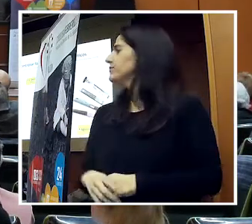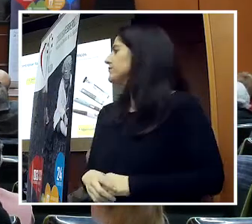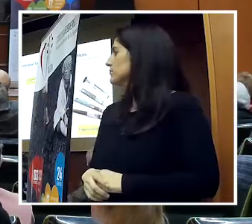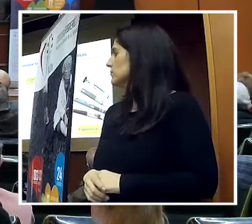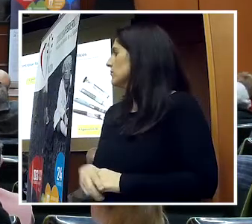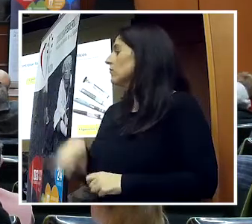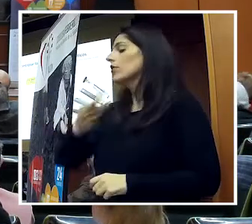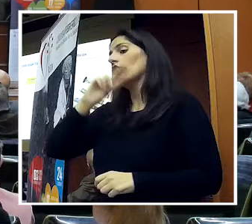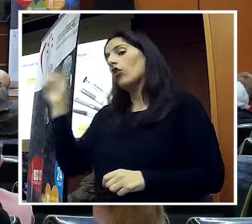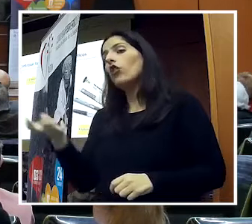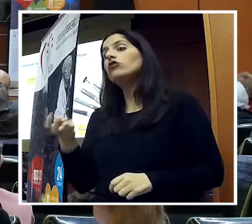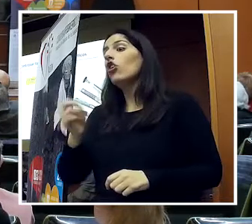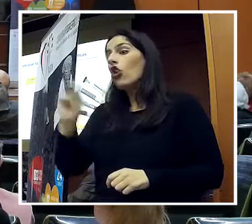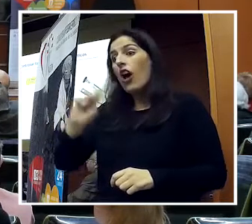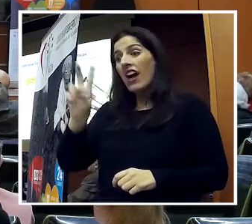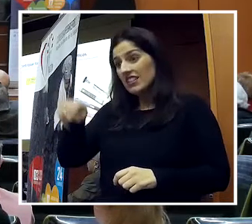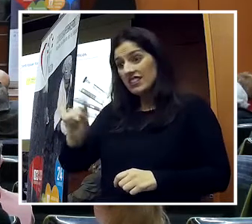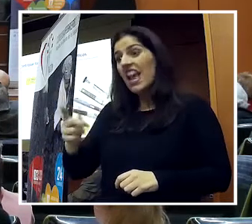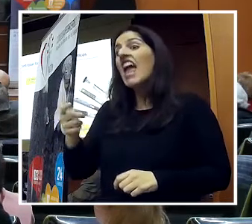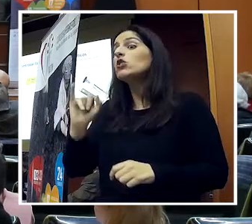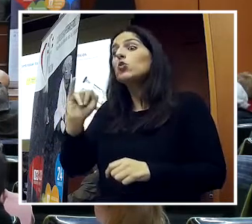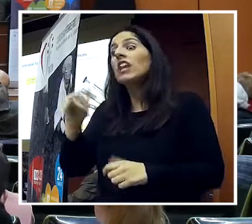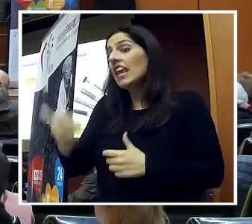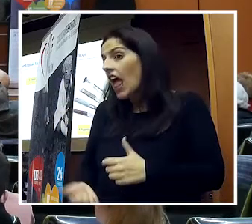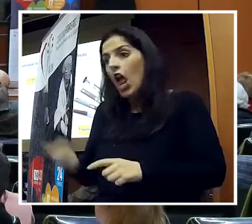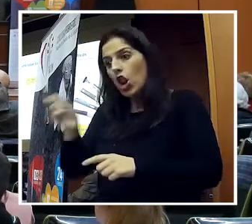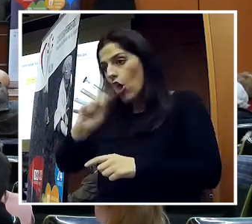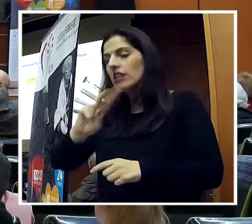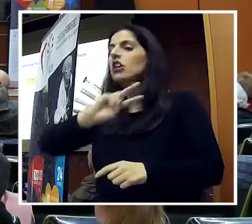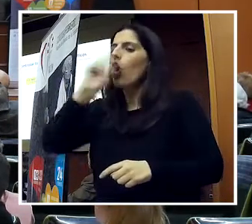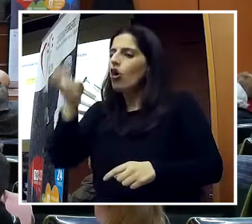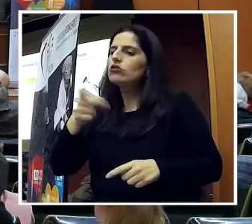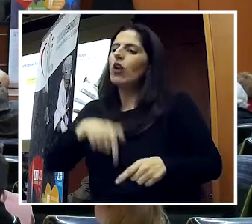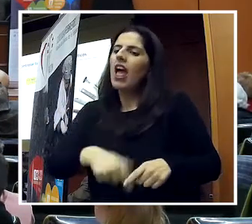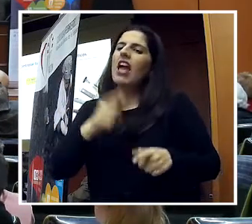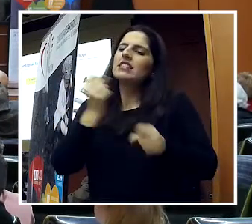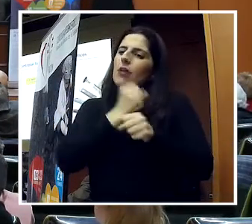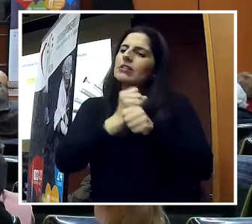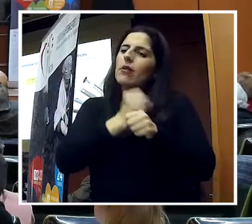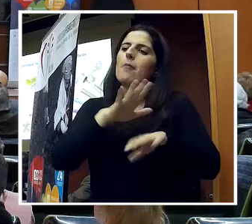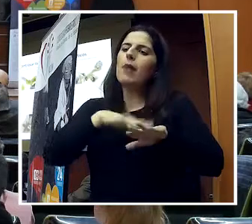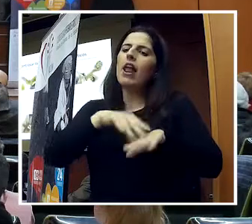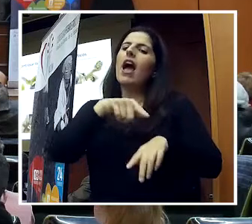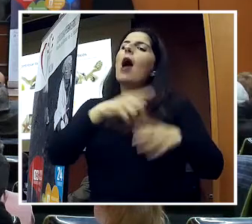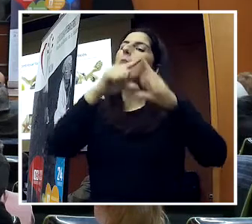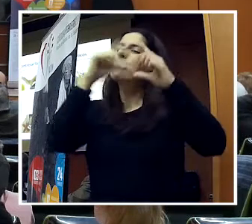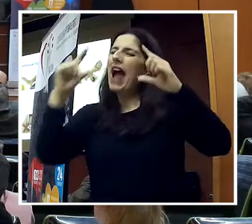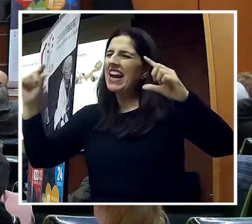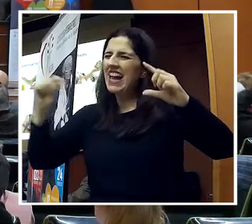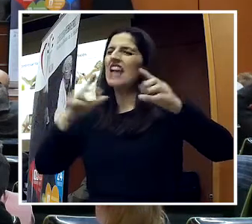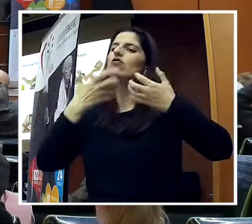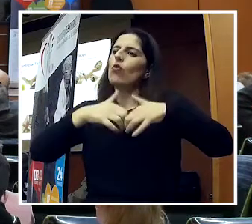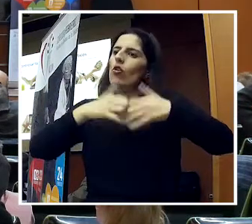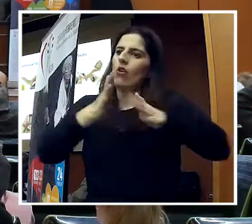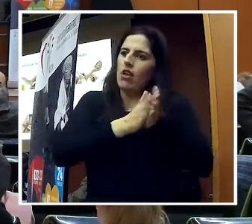que, no siendo insulina, se inyectan y actúan a nivel pancreático, que se llaman agonistas del receptor de GLP-1. Estos